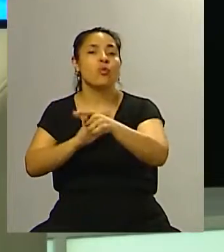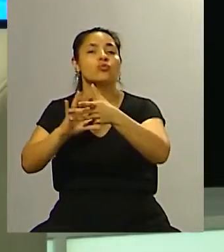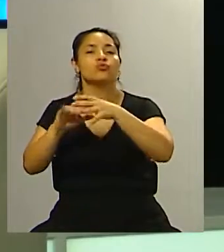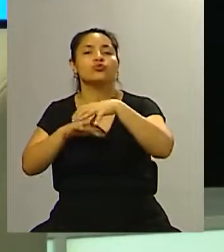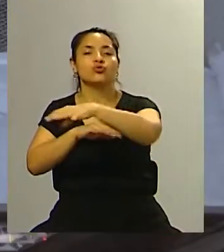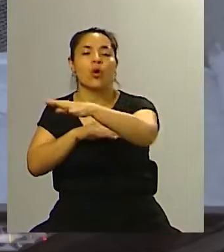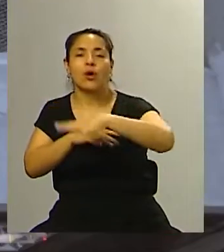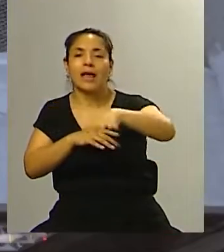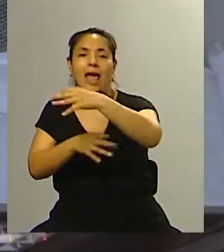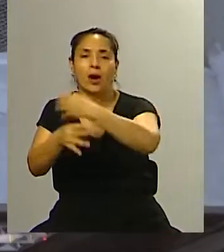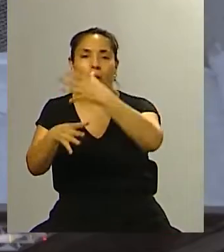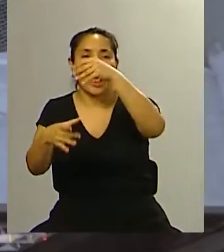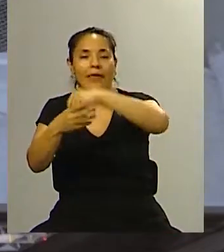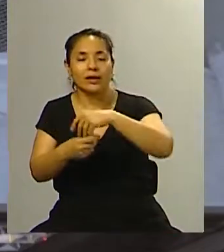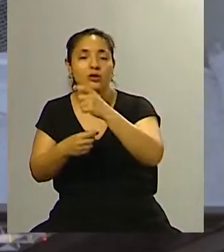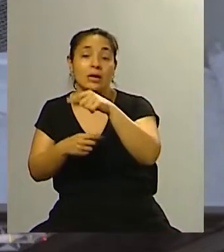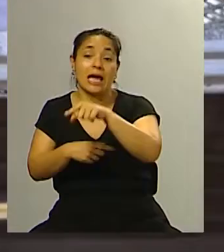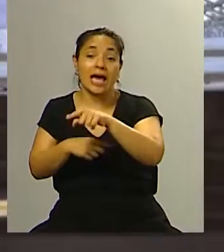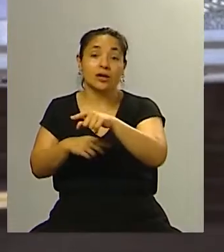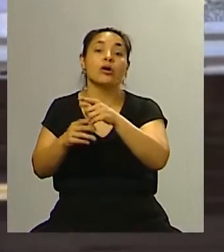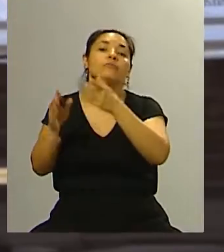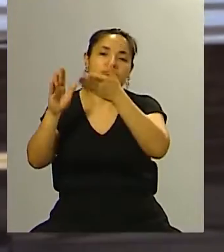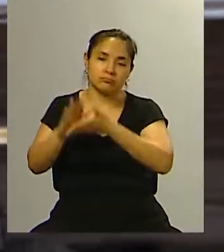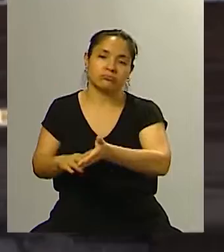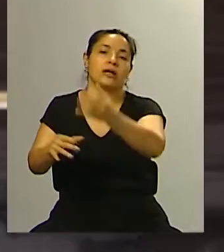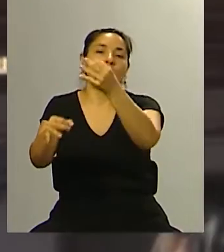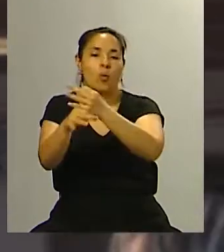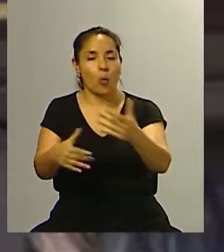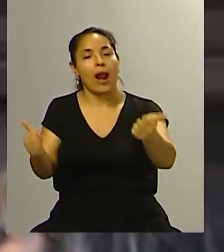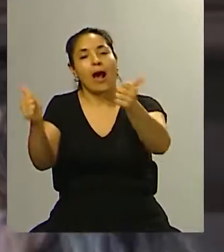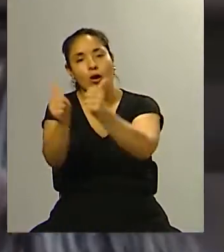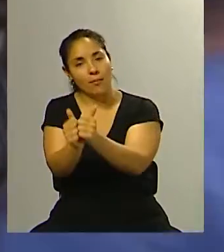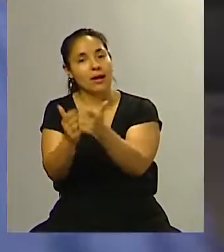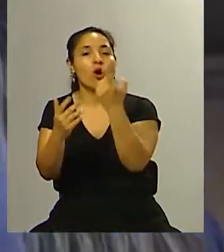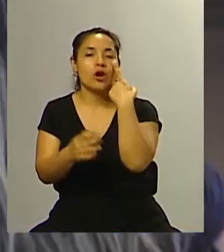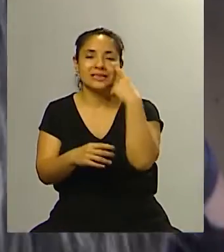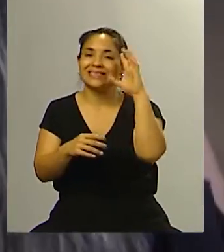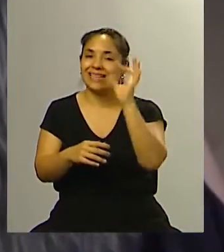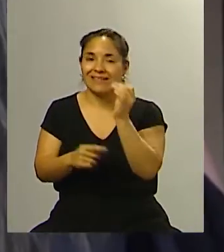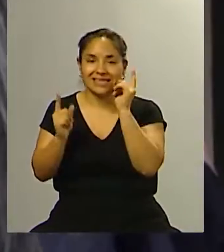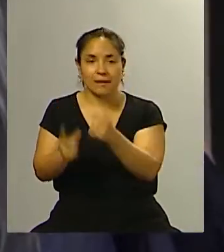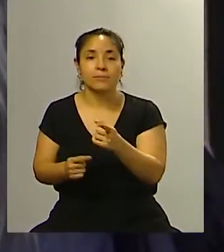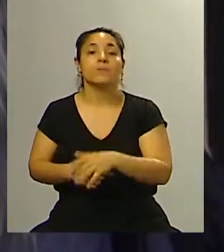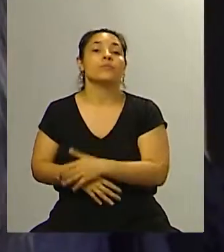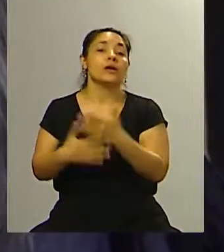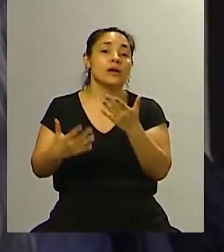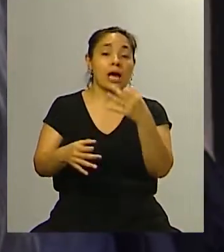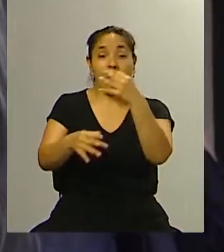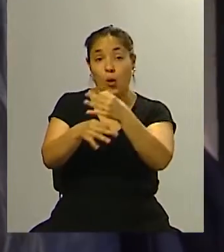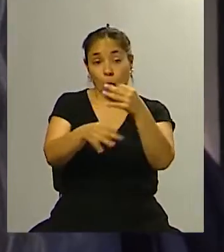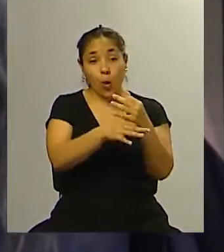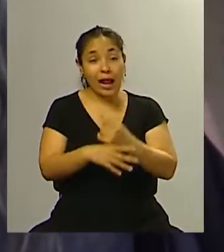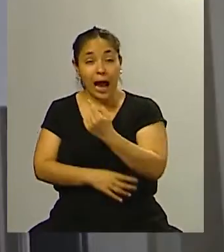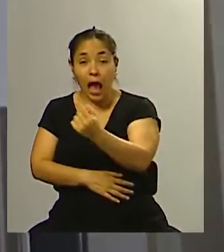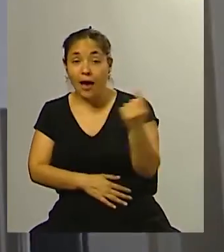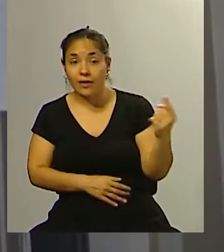tienen al interior, ¿no?, para que ellos puedan acompañar y conocer también el diagnóstico de sus escuelas, y también a cada una de las escuelas se les